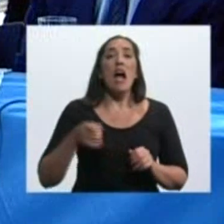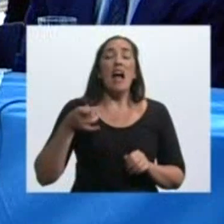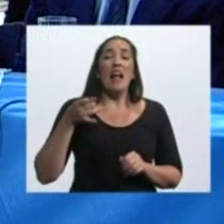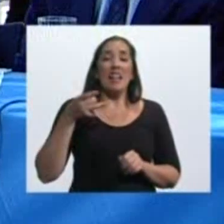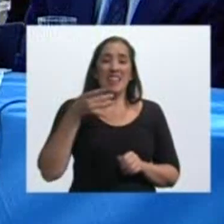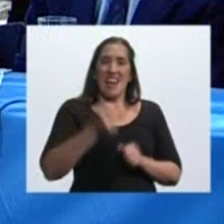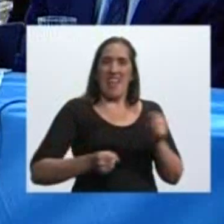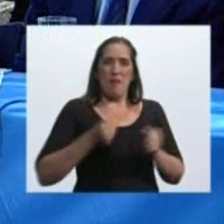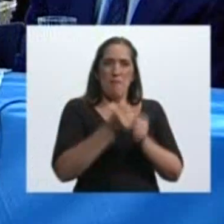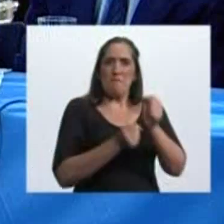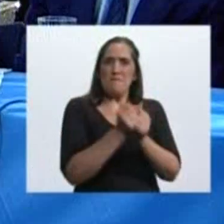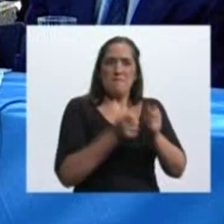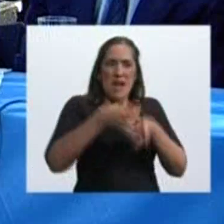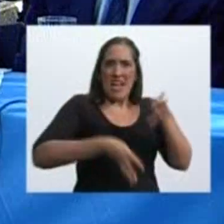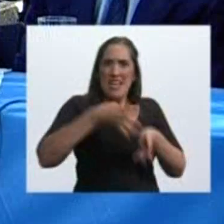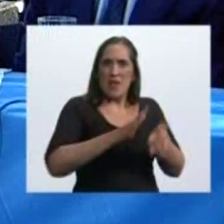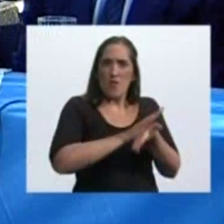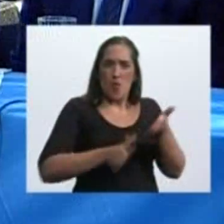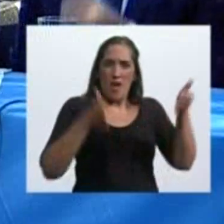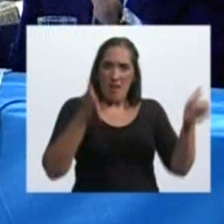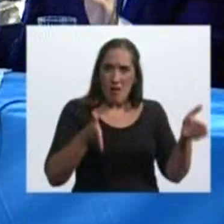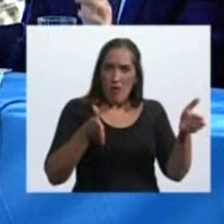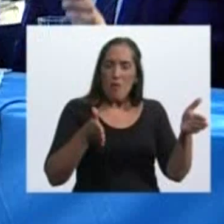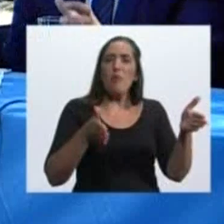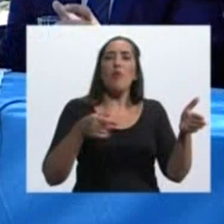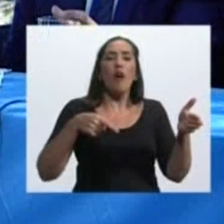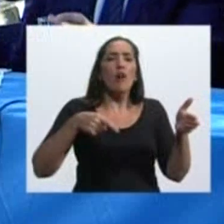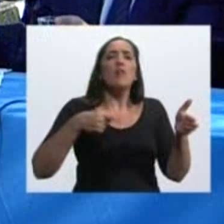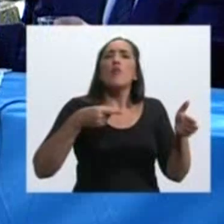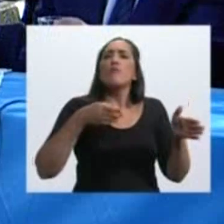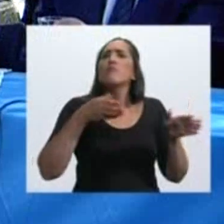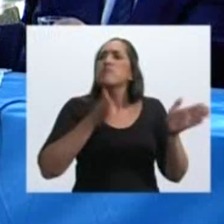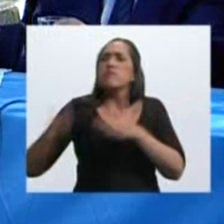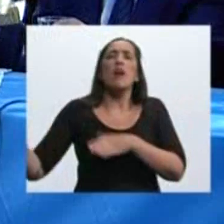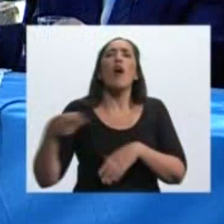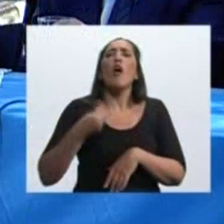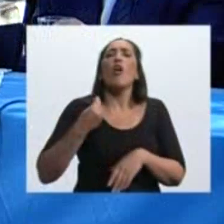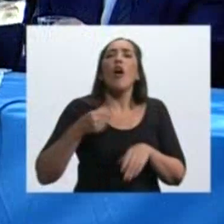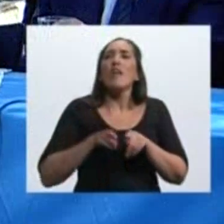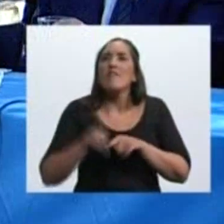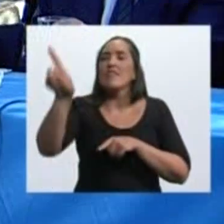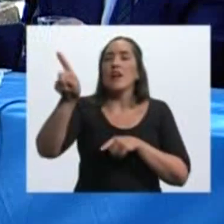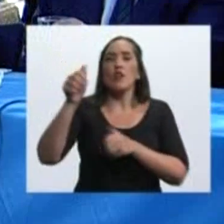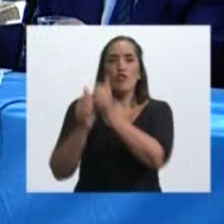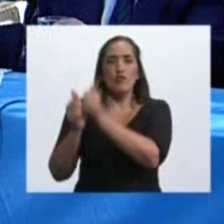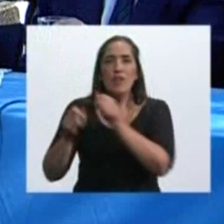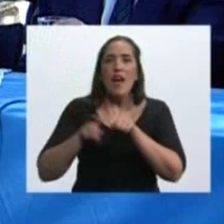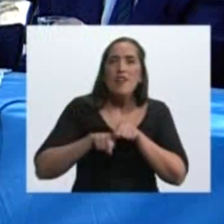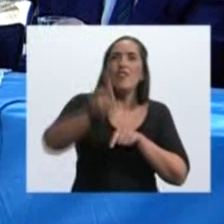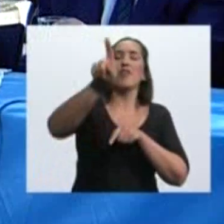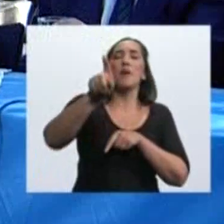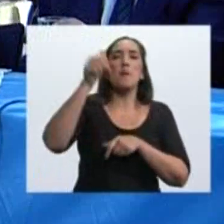nuevas y todos los trenes nuevos que van a ir hacia Rosario y hacia Mar del Plata sobre vías